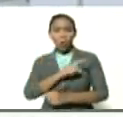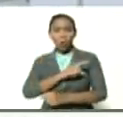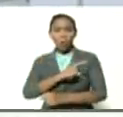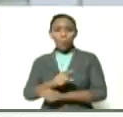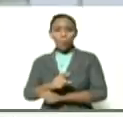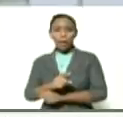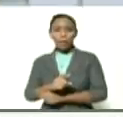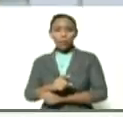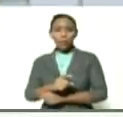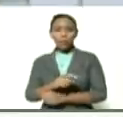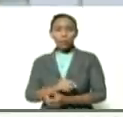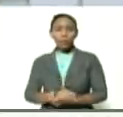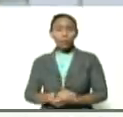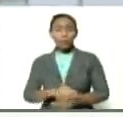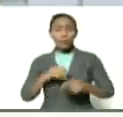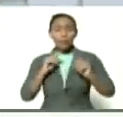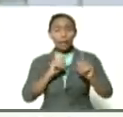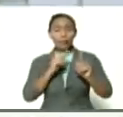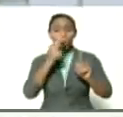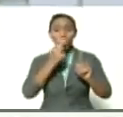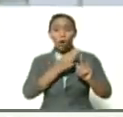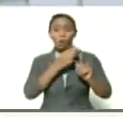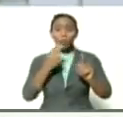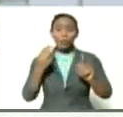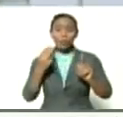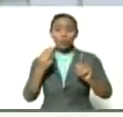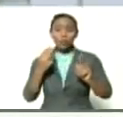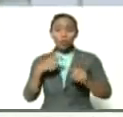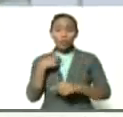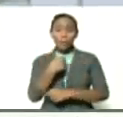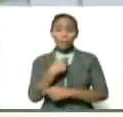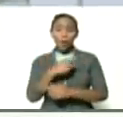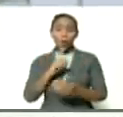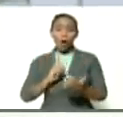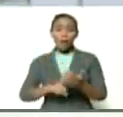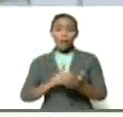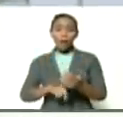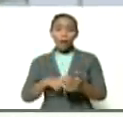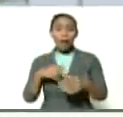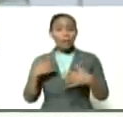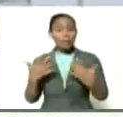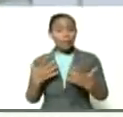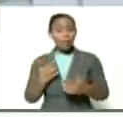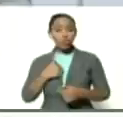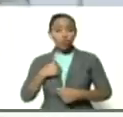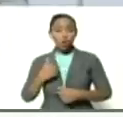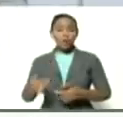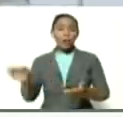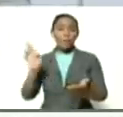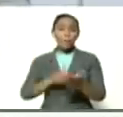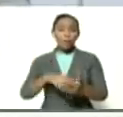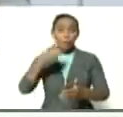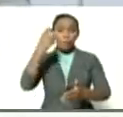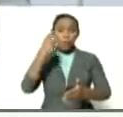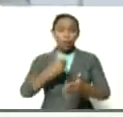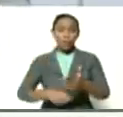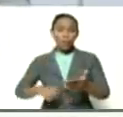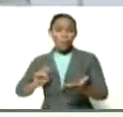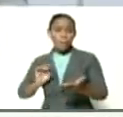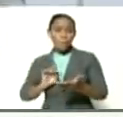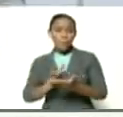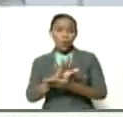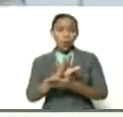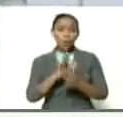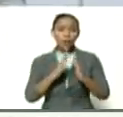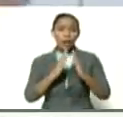cumplimiento de este compromiso de pago de alquiler. Así que, repito, están prohibidos los